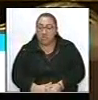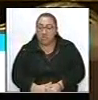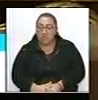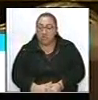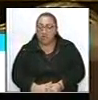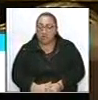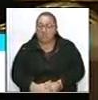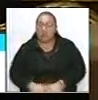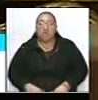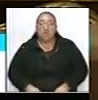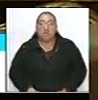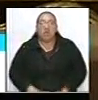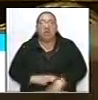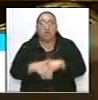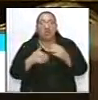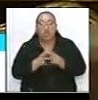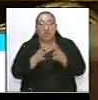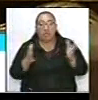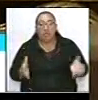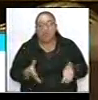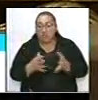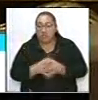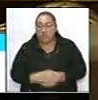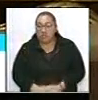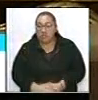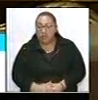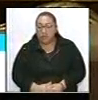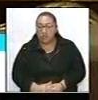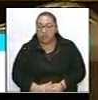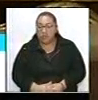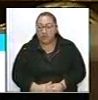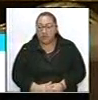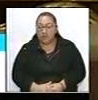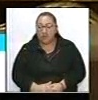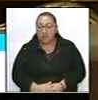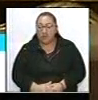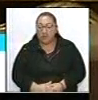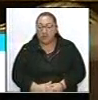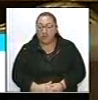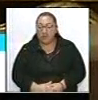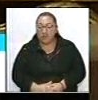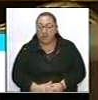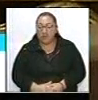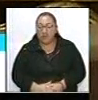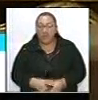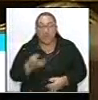complementa, amplía o se hacen varias, no sé. Esas son ideas que hay que recoger.